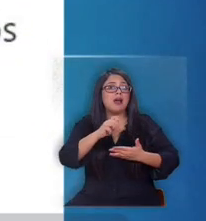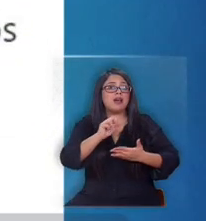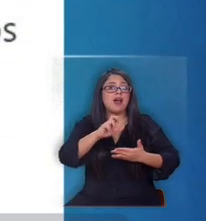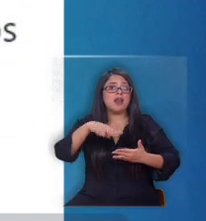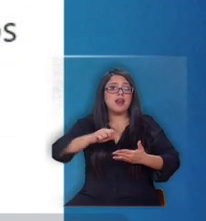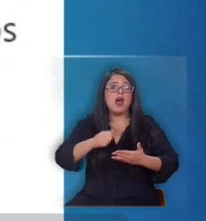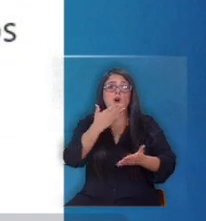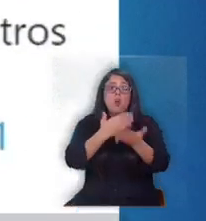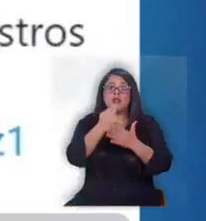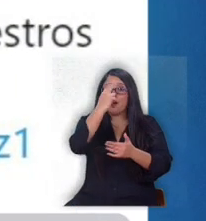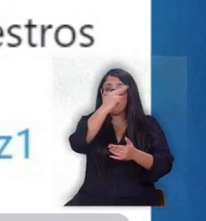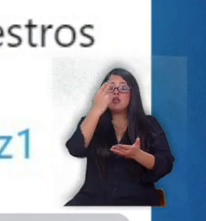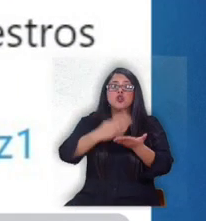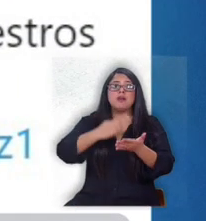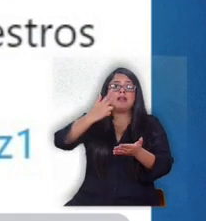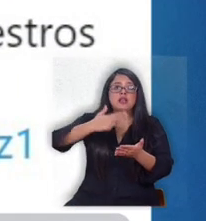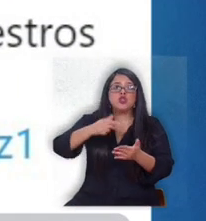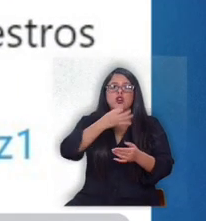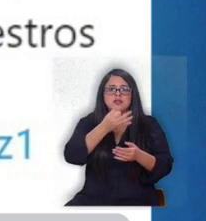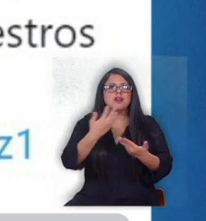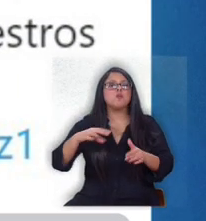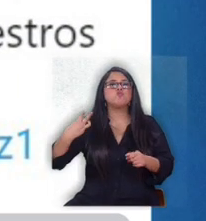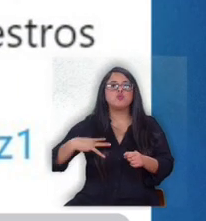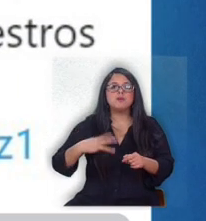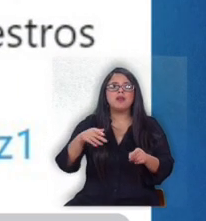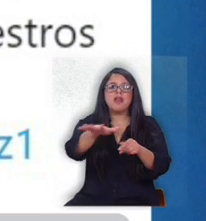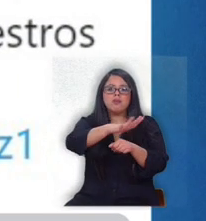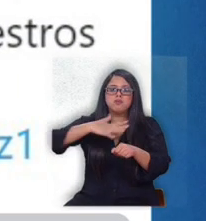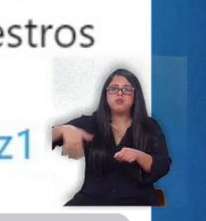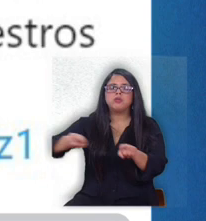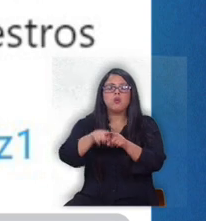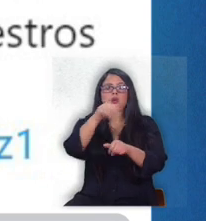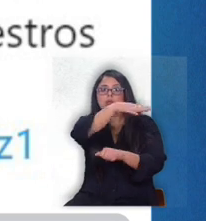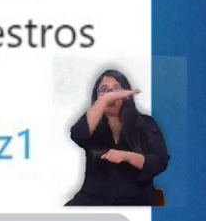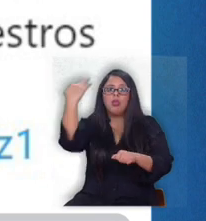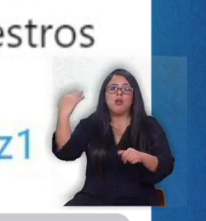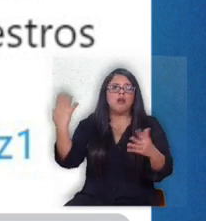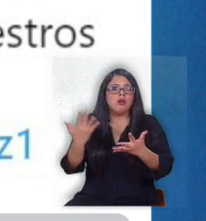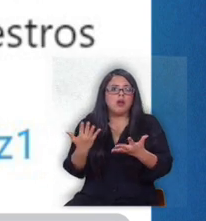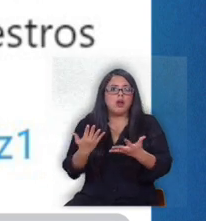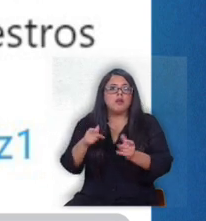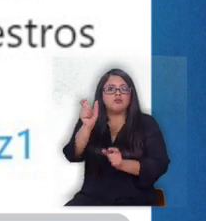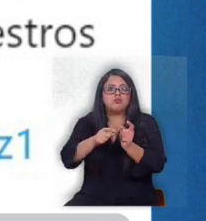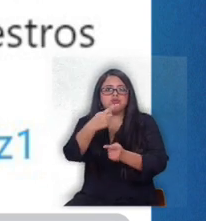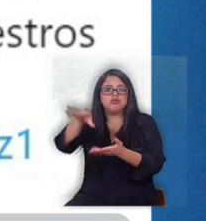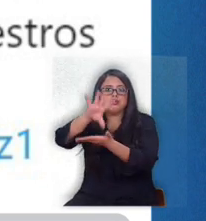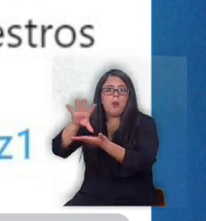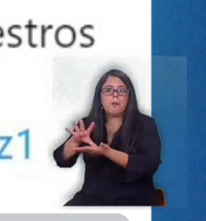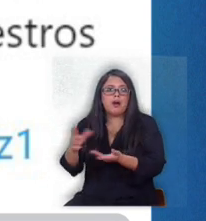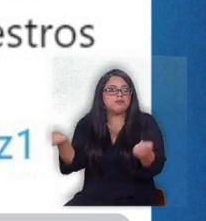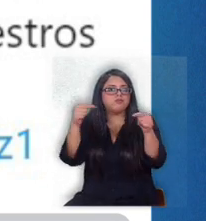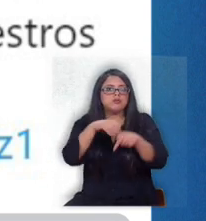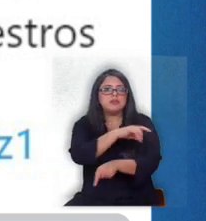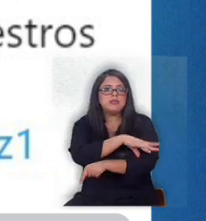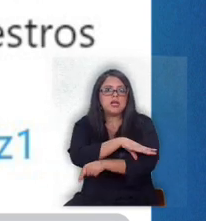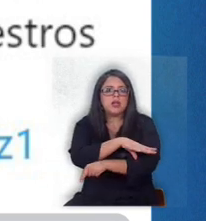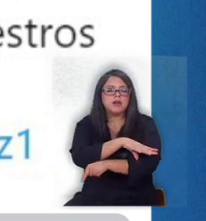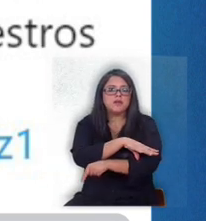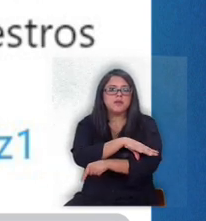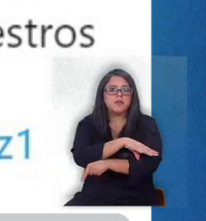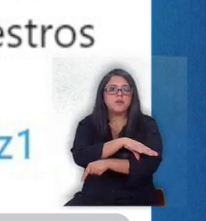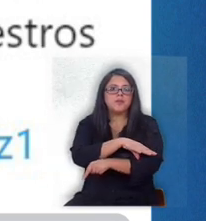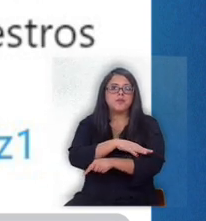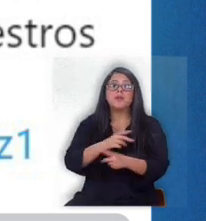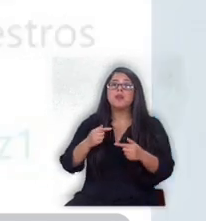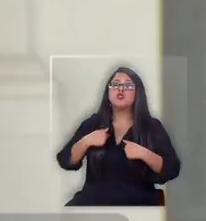de 2018, donde señaló que los municipios estaban sobrepasados por la llegada de inmigrantes. No me corresponde